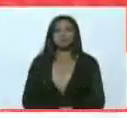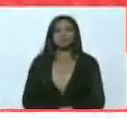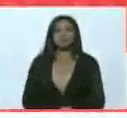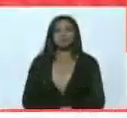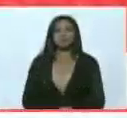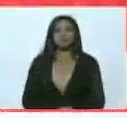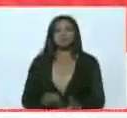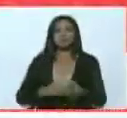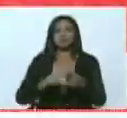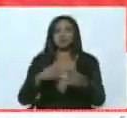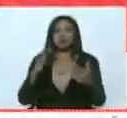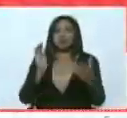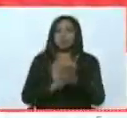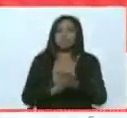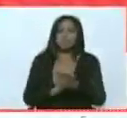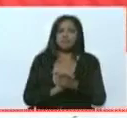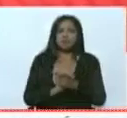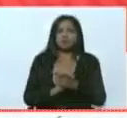Entonces, compañero,